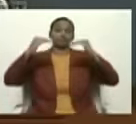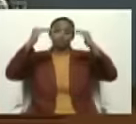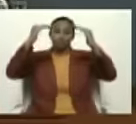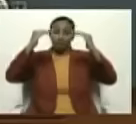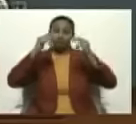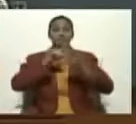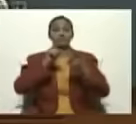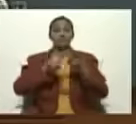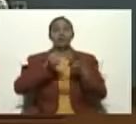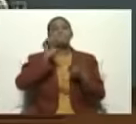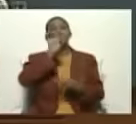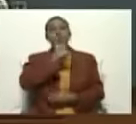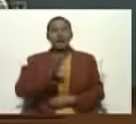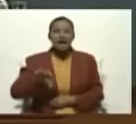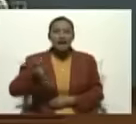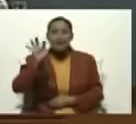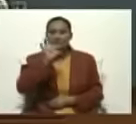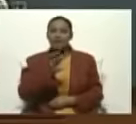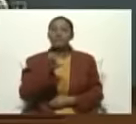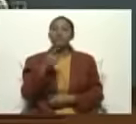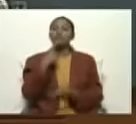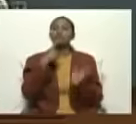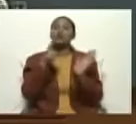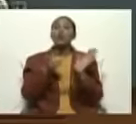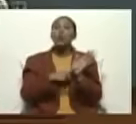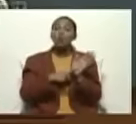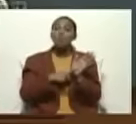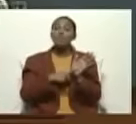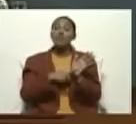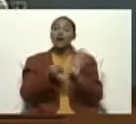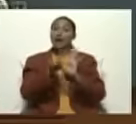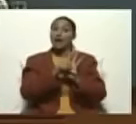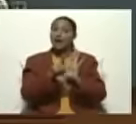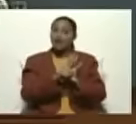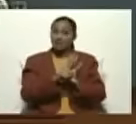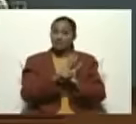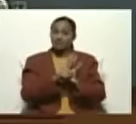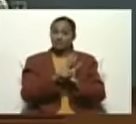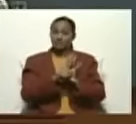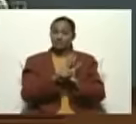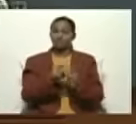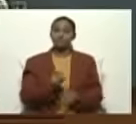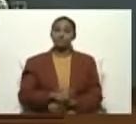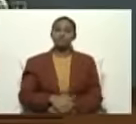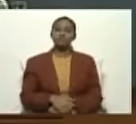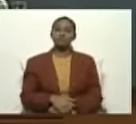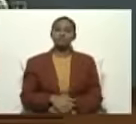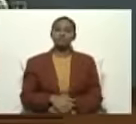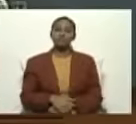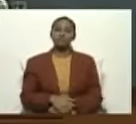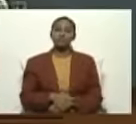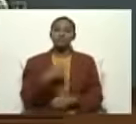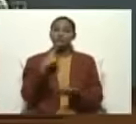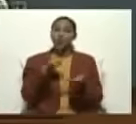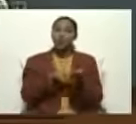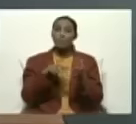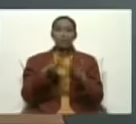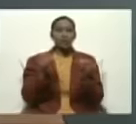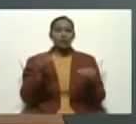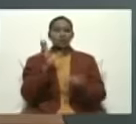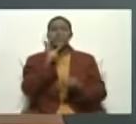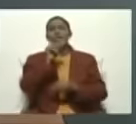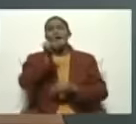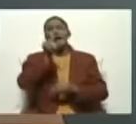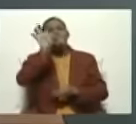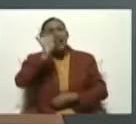ordenados, desde países donde se cumpla la ley, desde países donde no haya indisciplina, desde